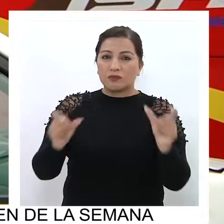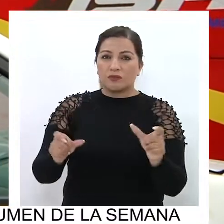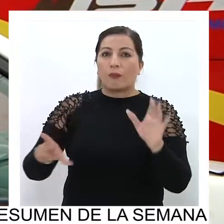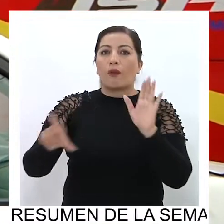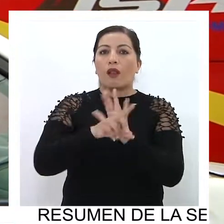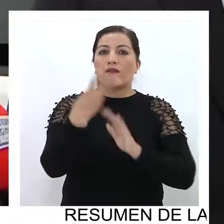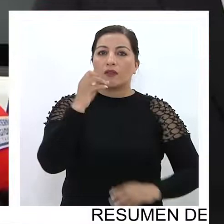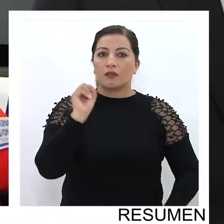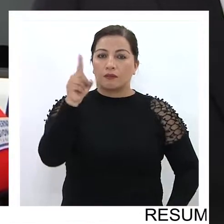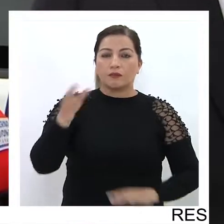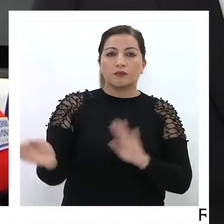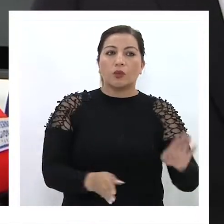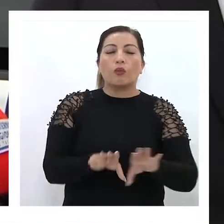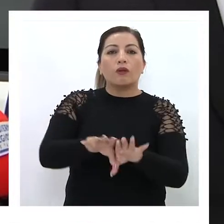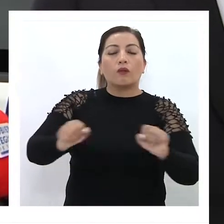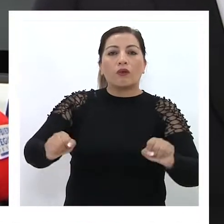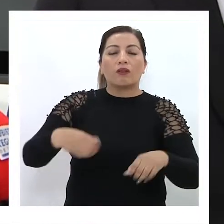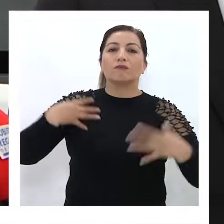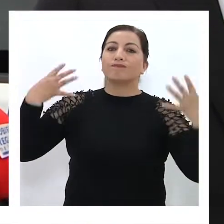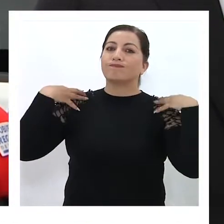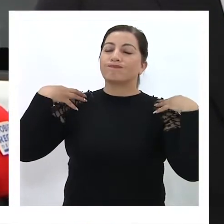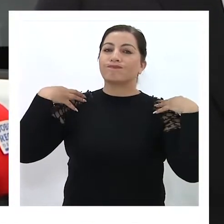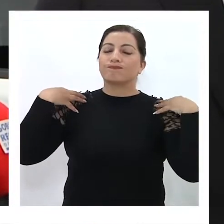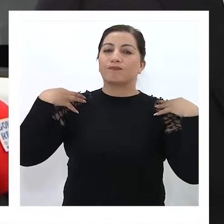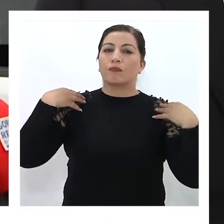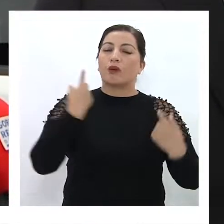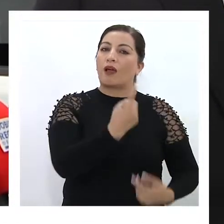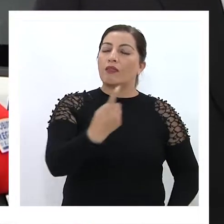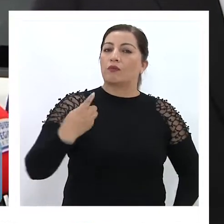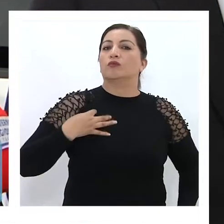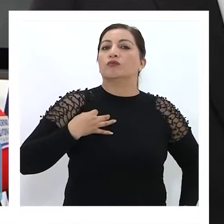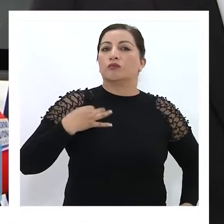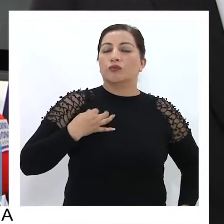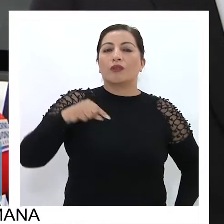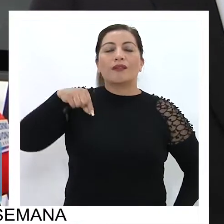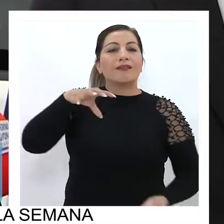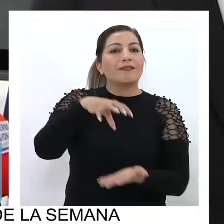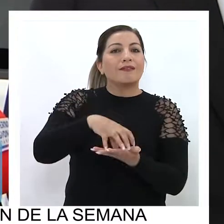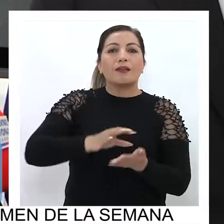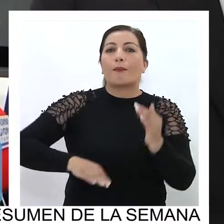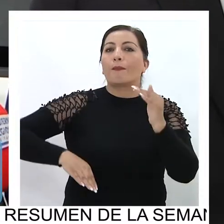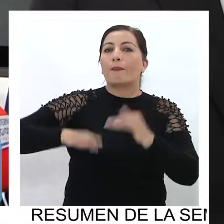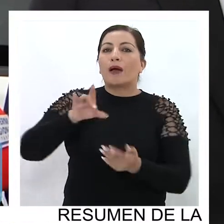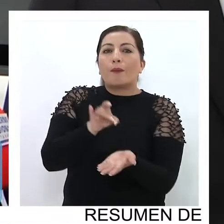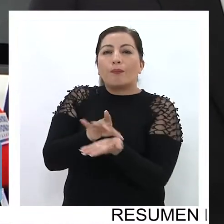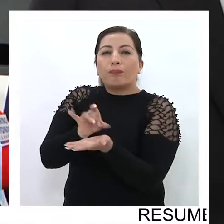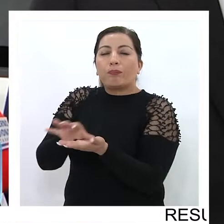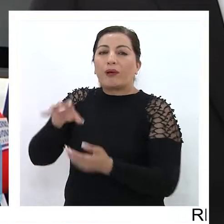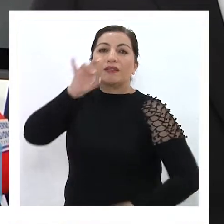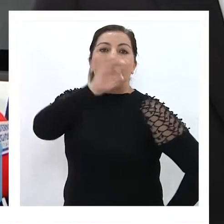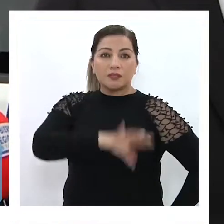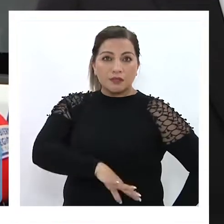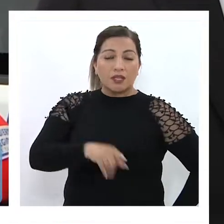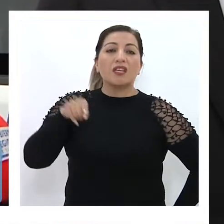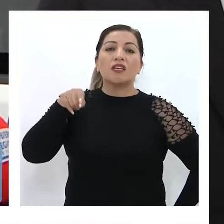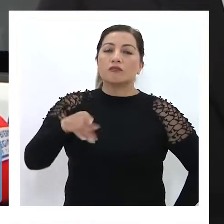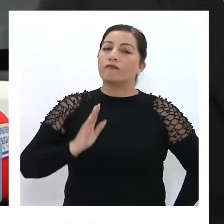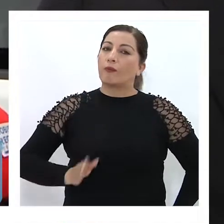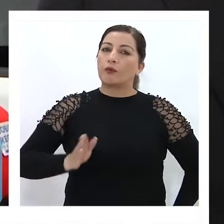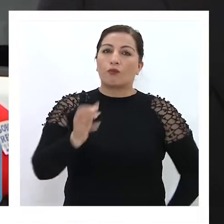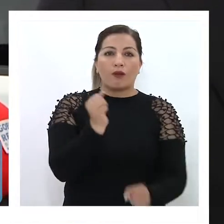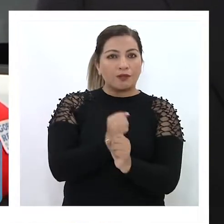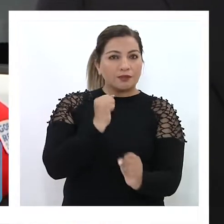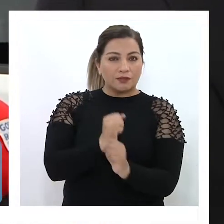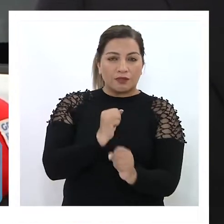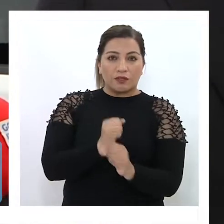ellos por ley 20.000. Un compromiso que teníamos con la ciudadanía de Tarapacá, seguimos siendo la región con mayores expulsados del país, y en eso vamos a